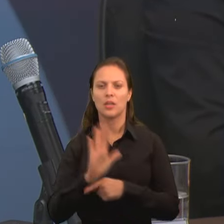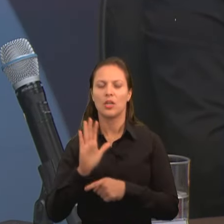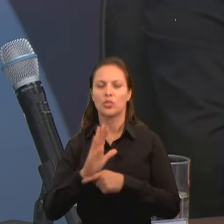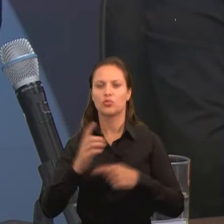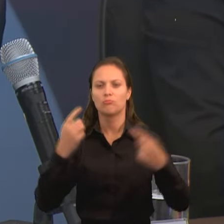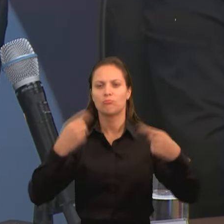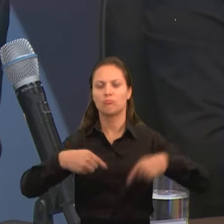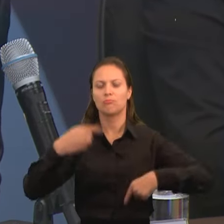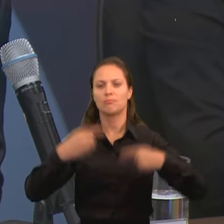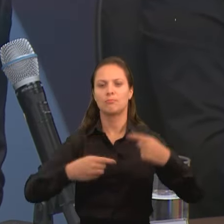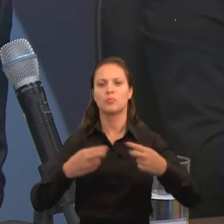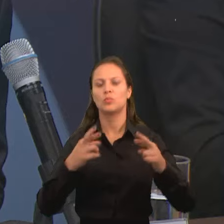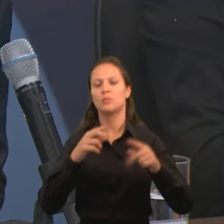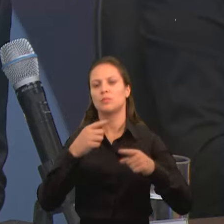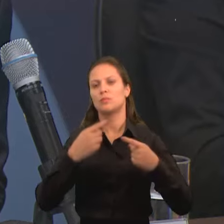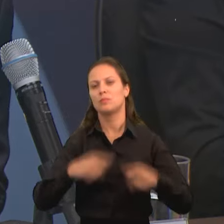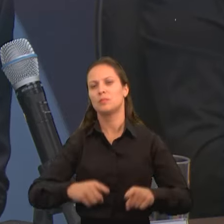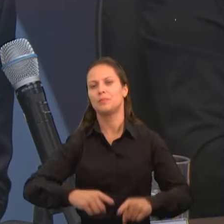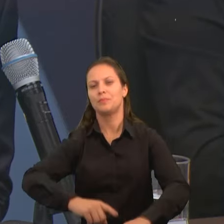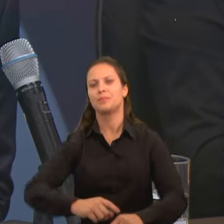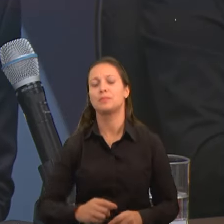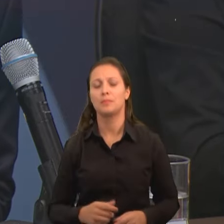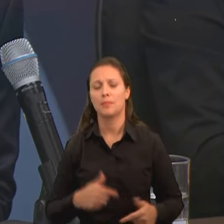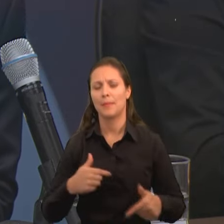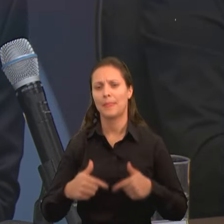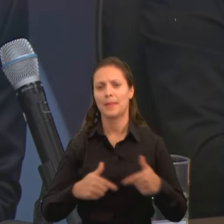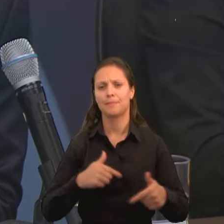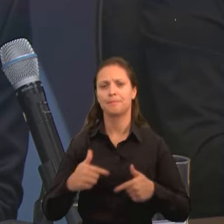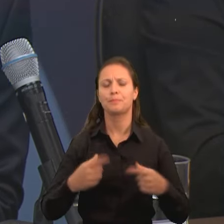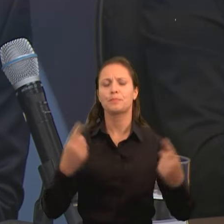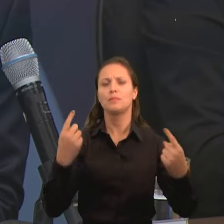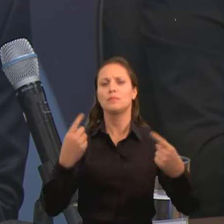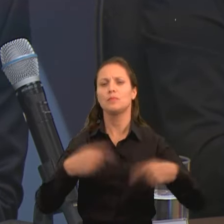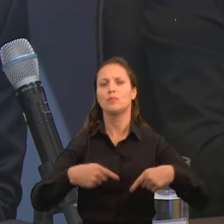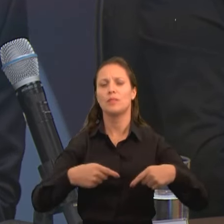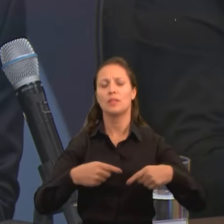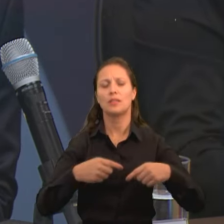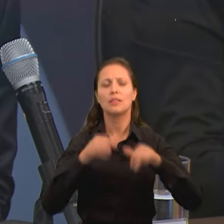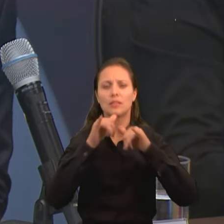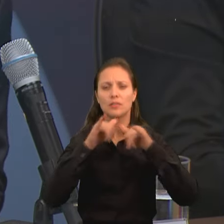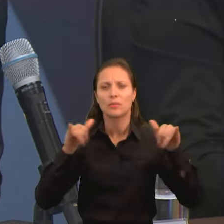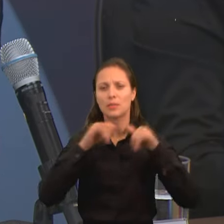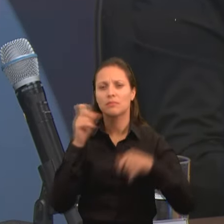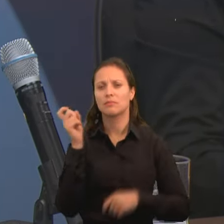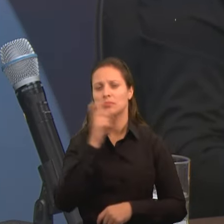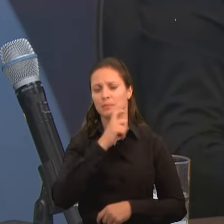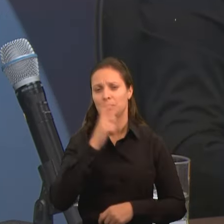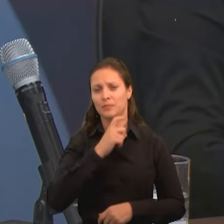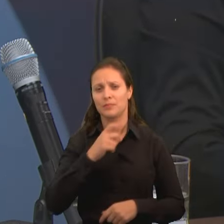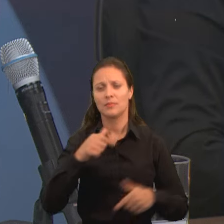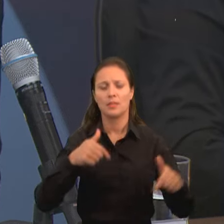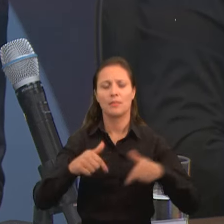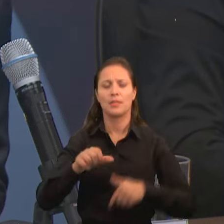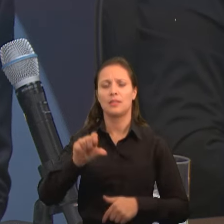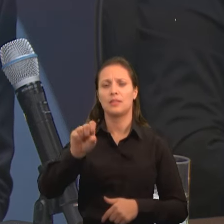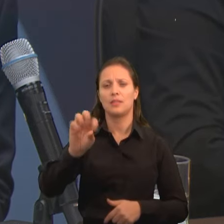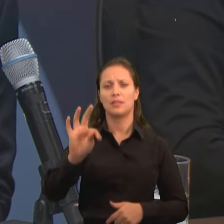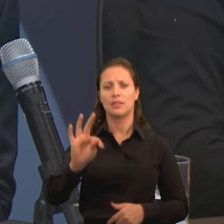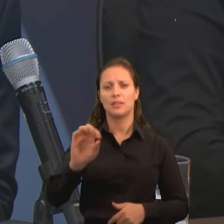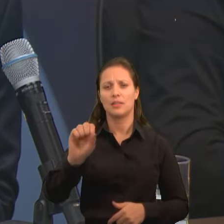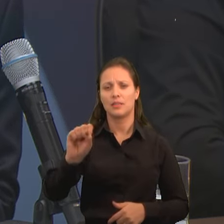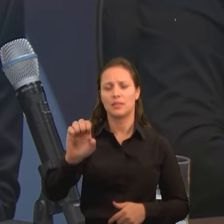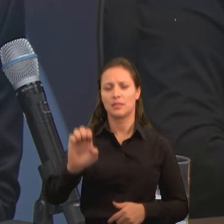Combate en el Supremo Tribunal Federal, asesor jefe de enfrentamiento a la desinformación en el Tribunal Supremo Tribunal